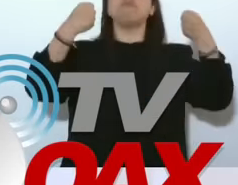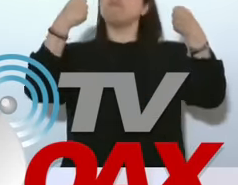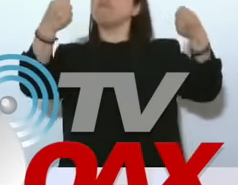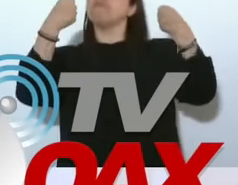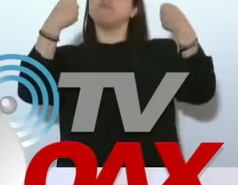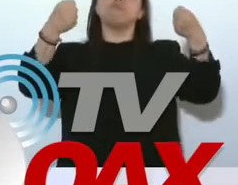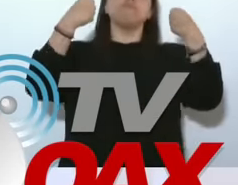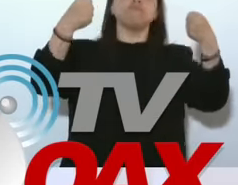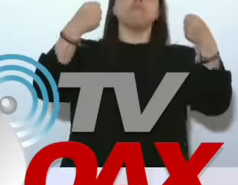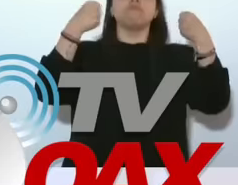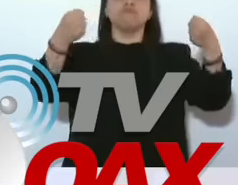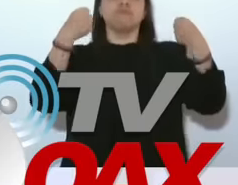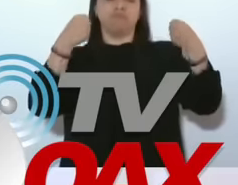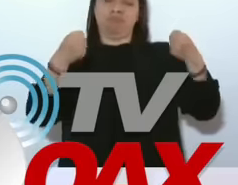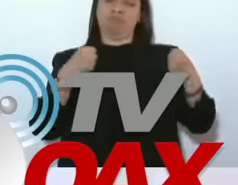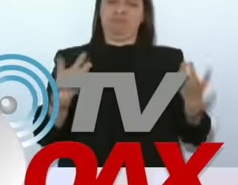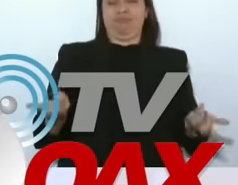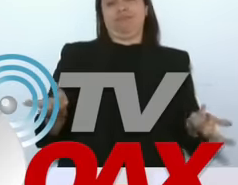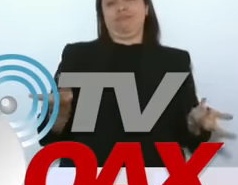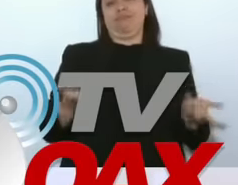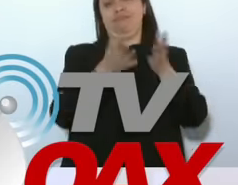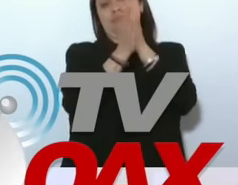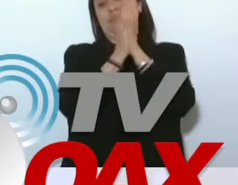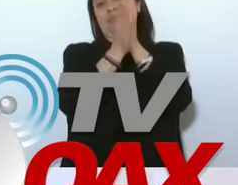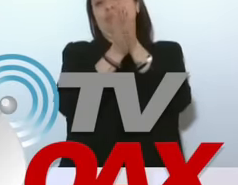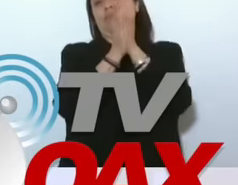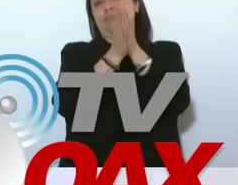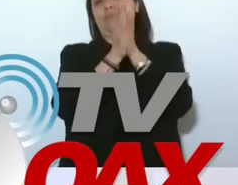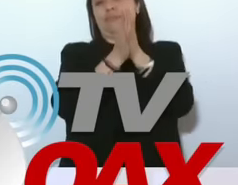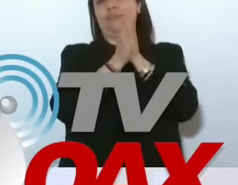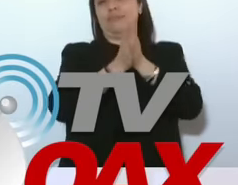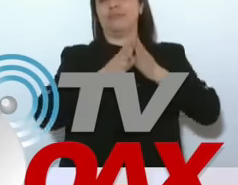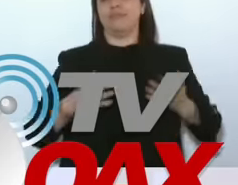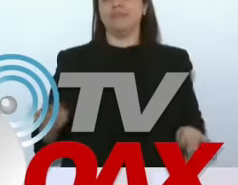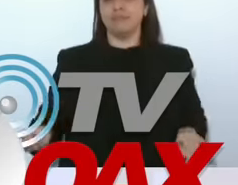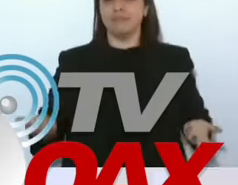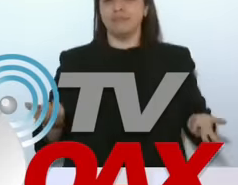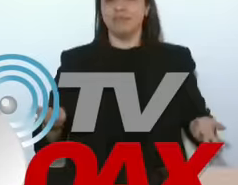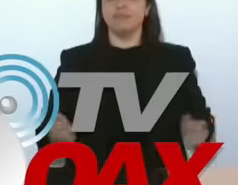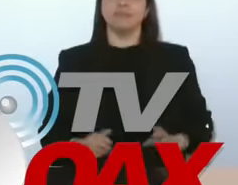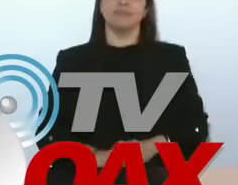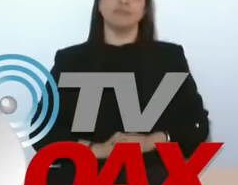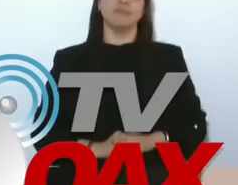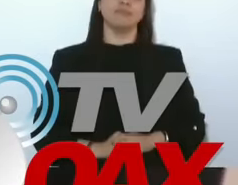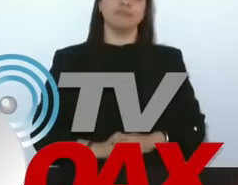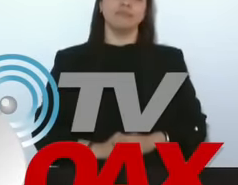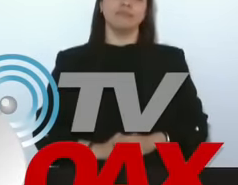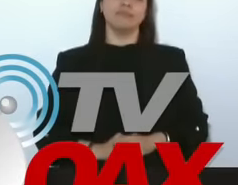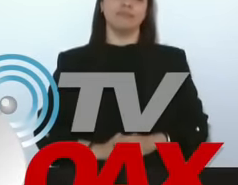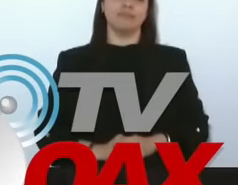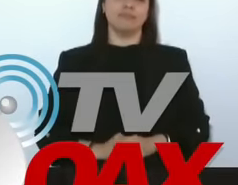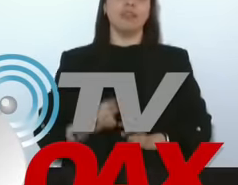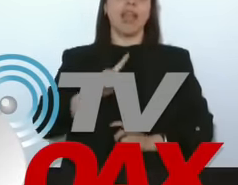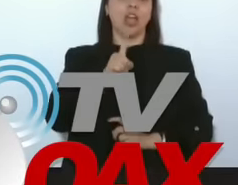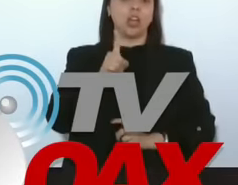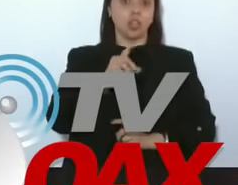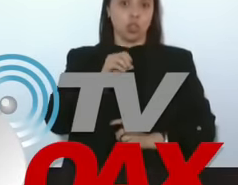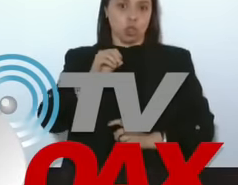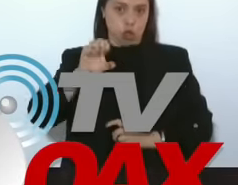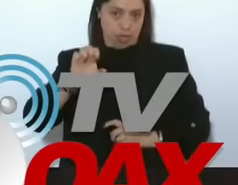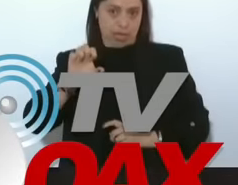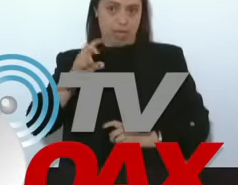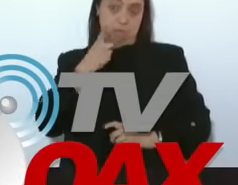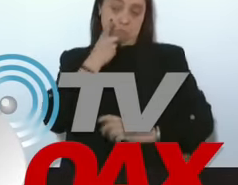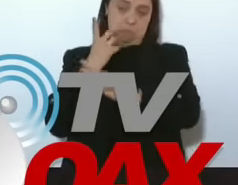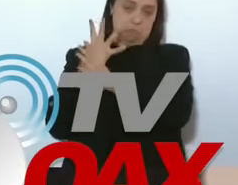hágame favor. O sea, y me decía Zoé, es que